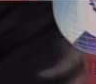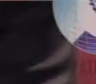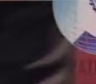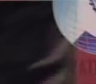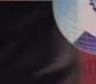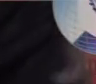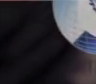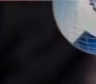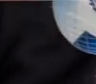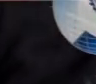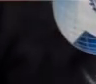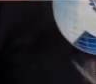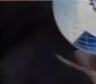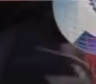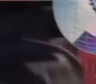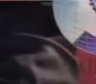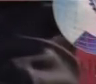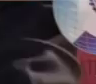distintas